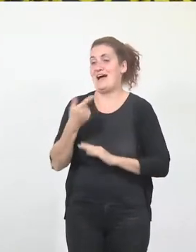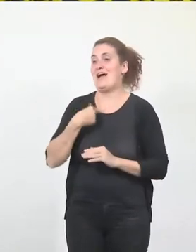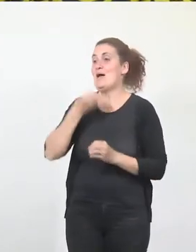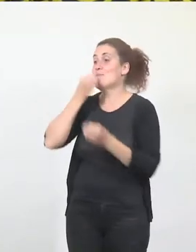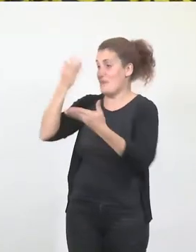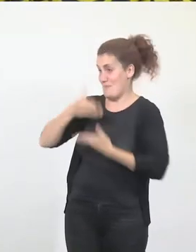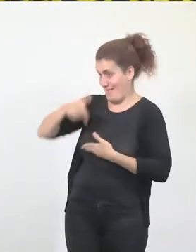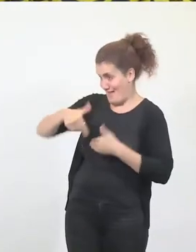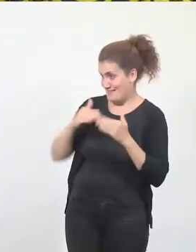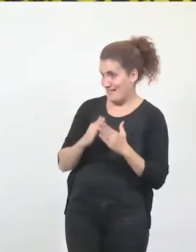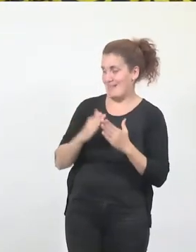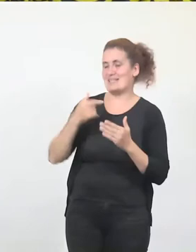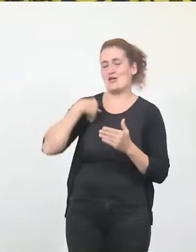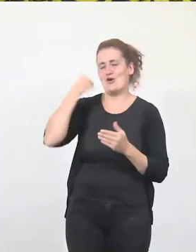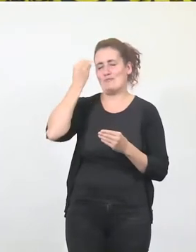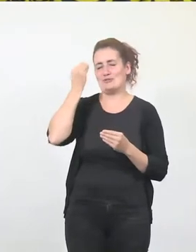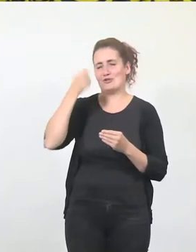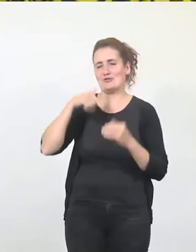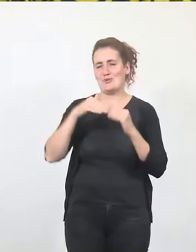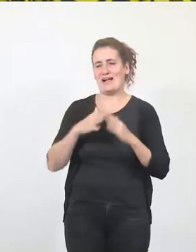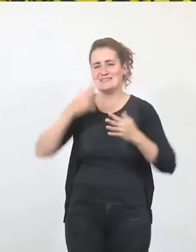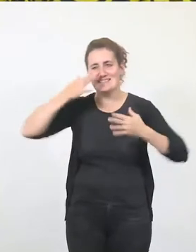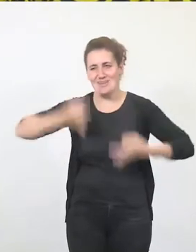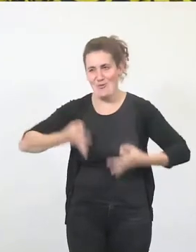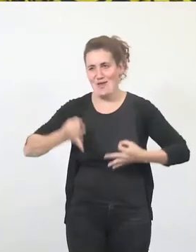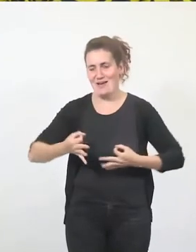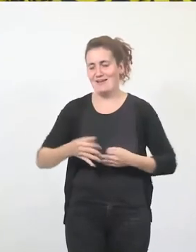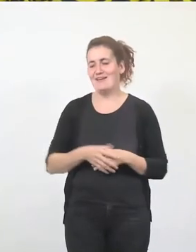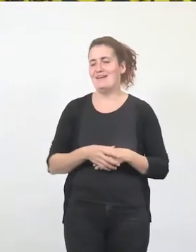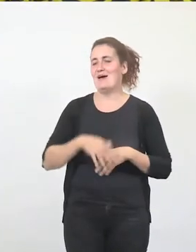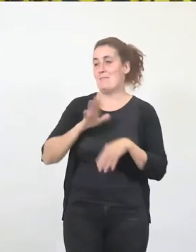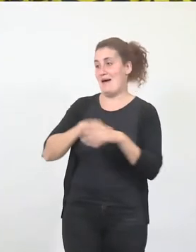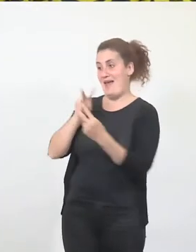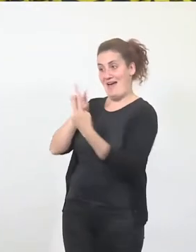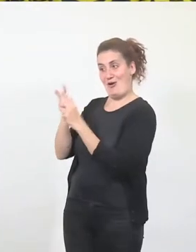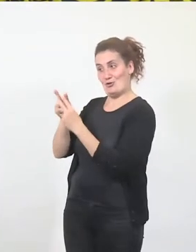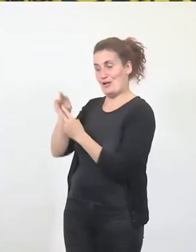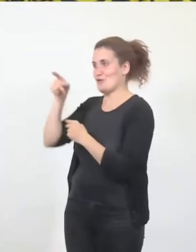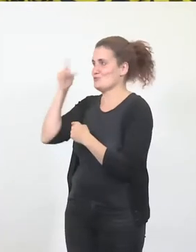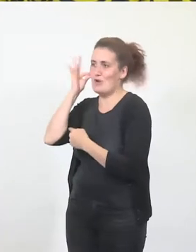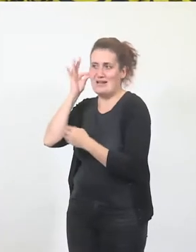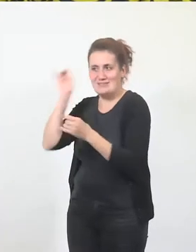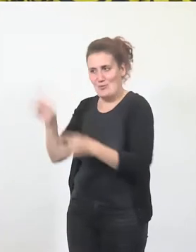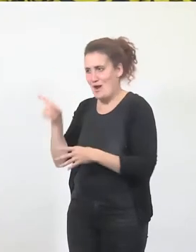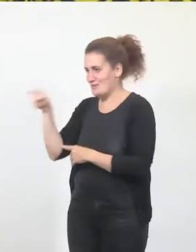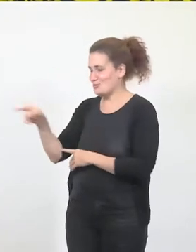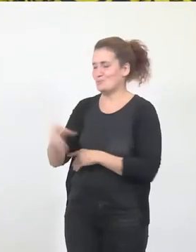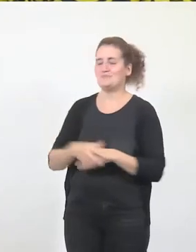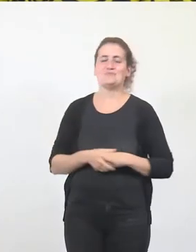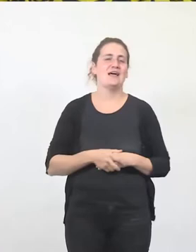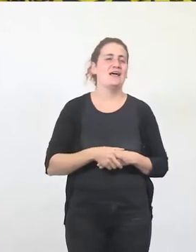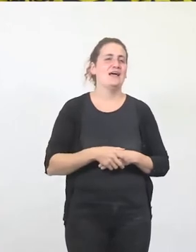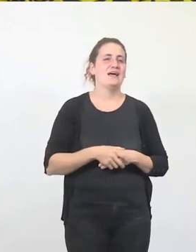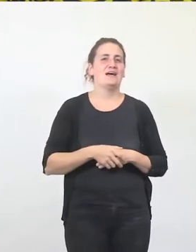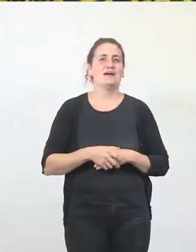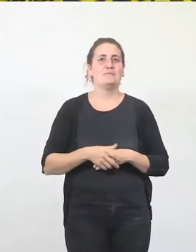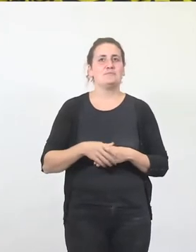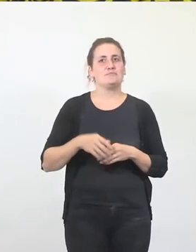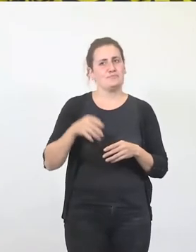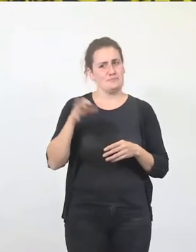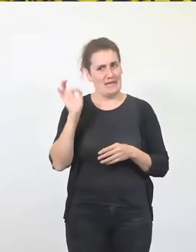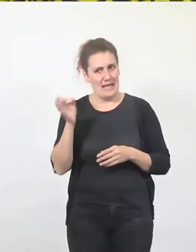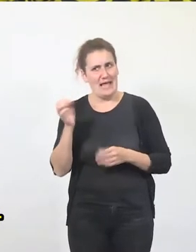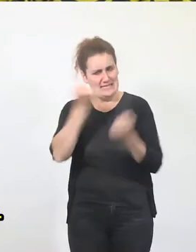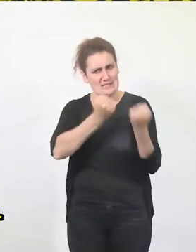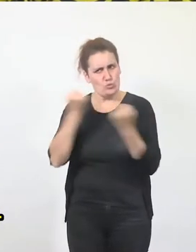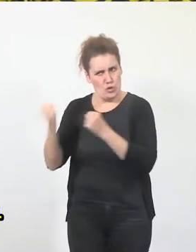yo la considero una casa segura también para encontrarnos con mujeres como contigo. Por lo tanto, por supuesto que sigan colaborando las